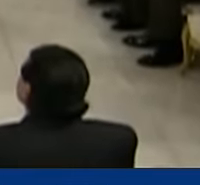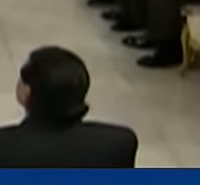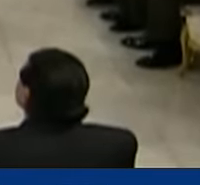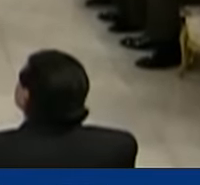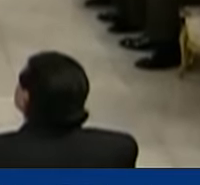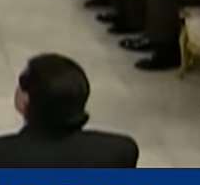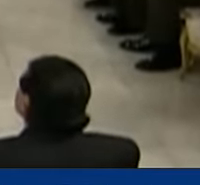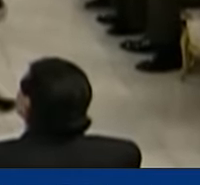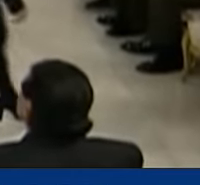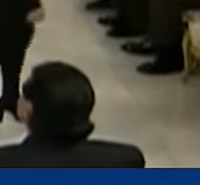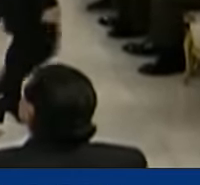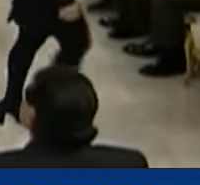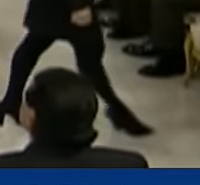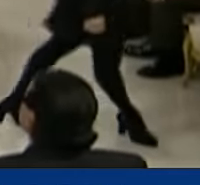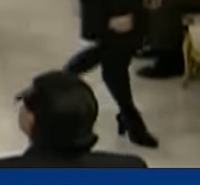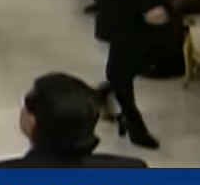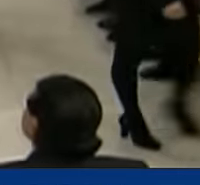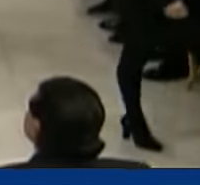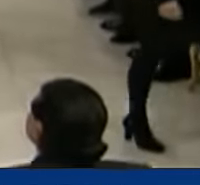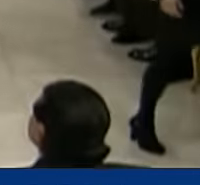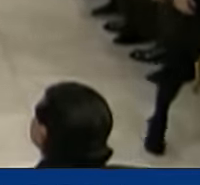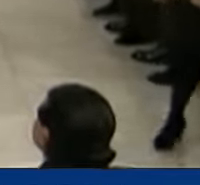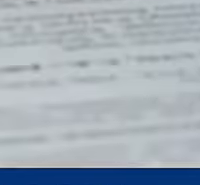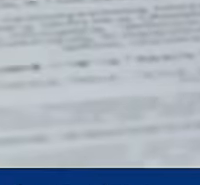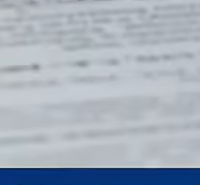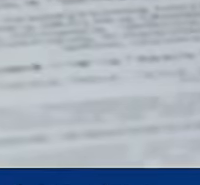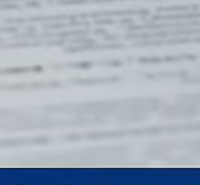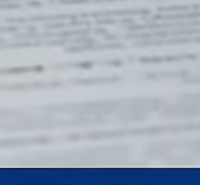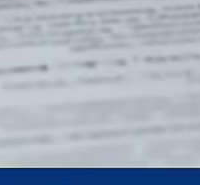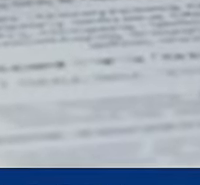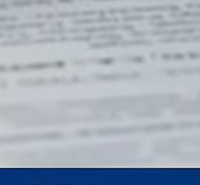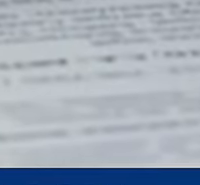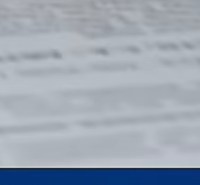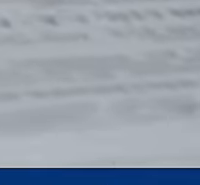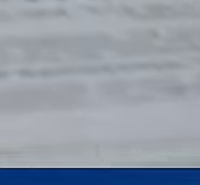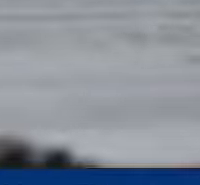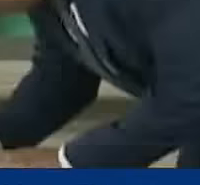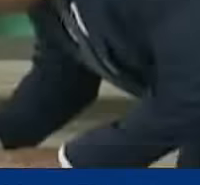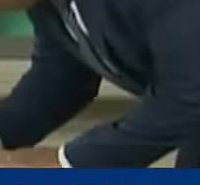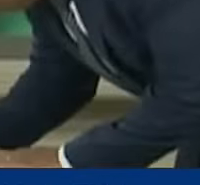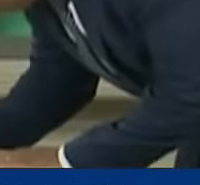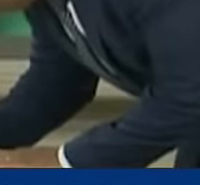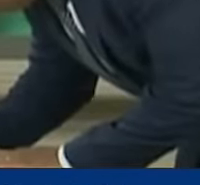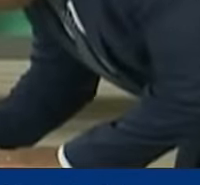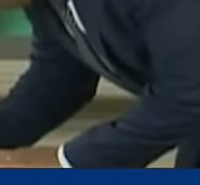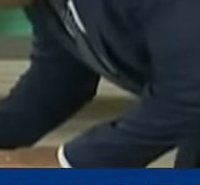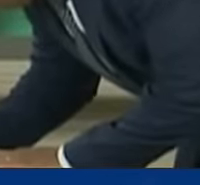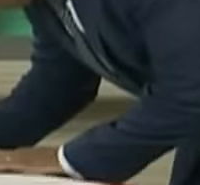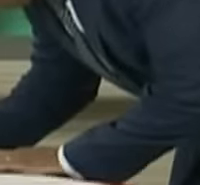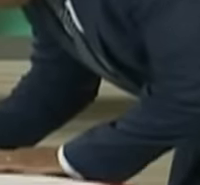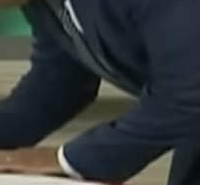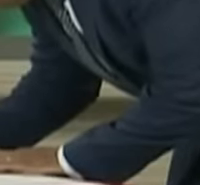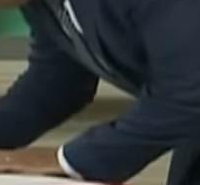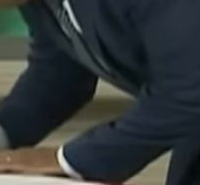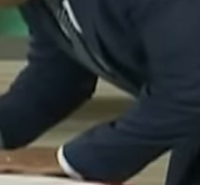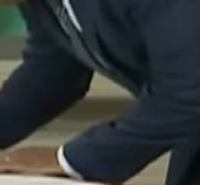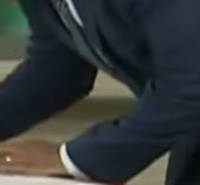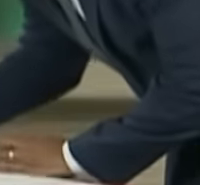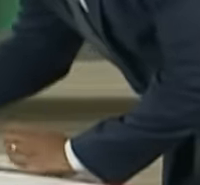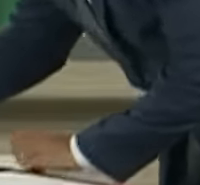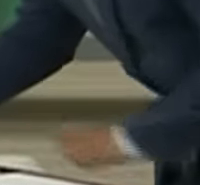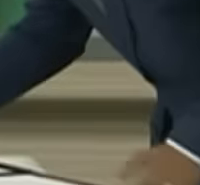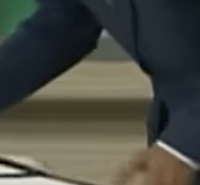que pues ya son desde 1965 los acuerdos que han establecido o las